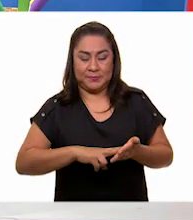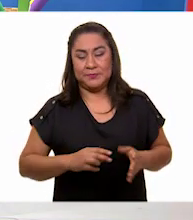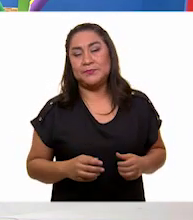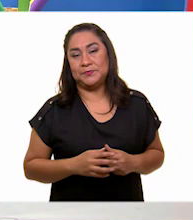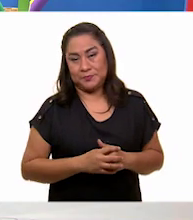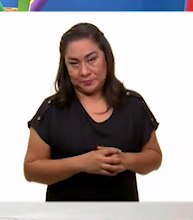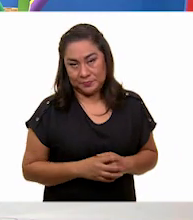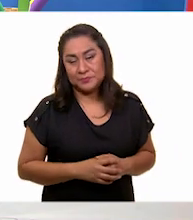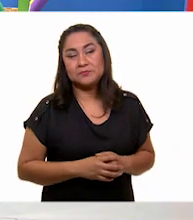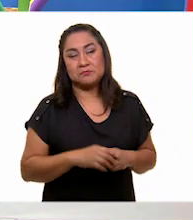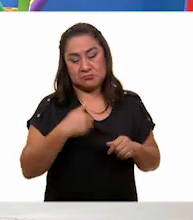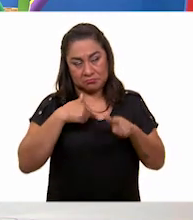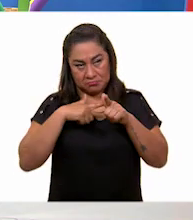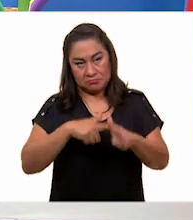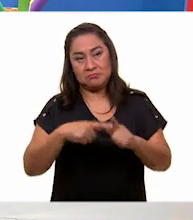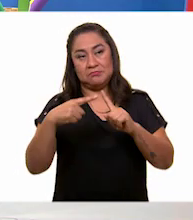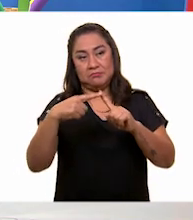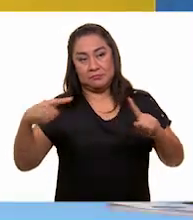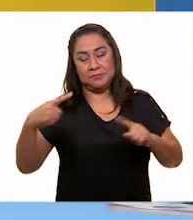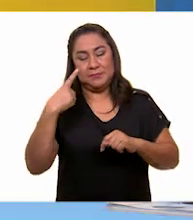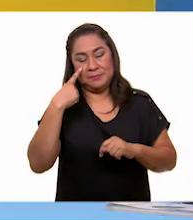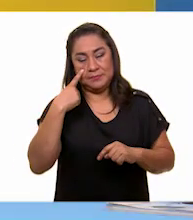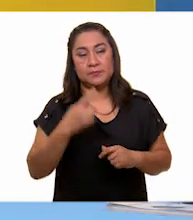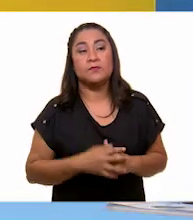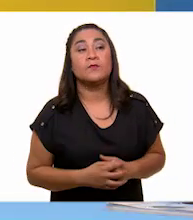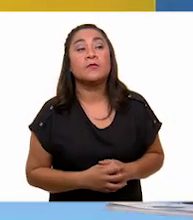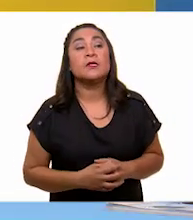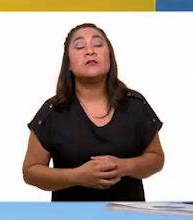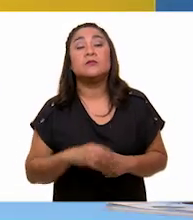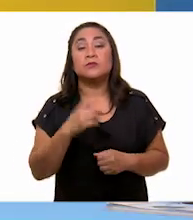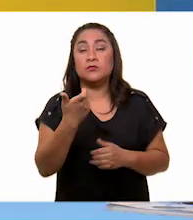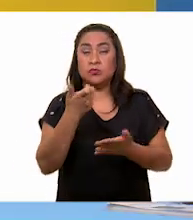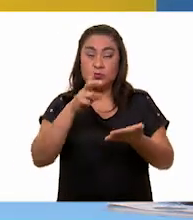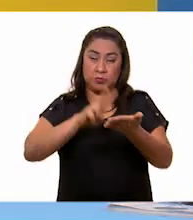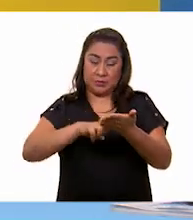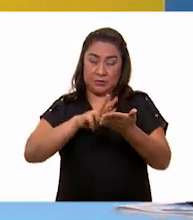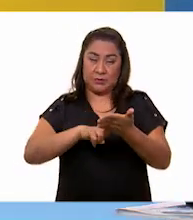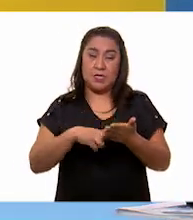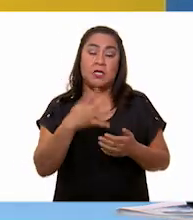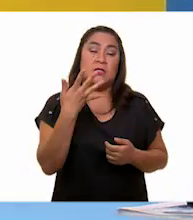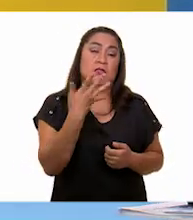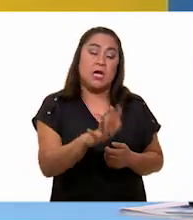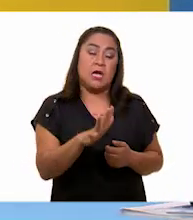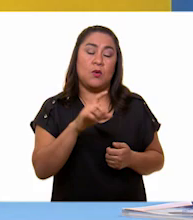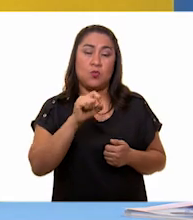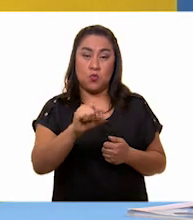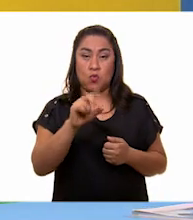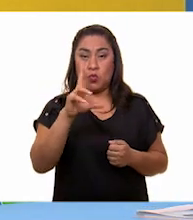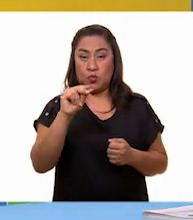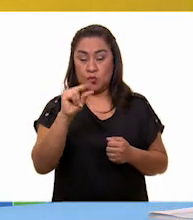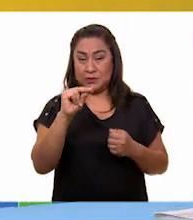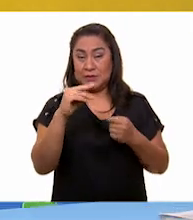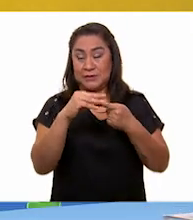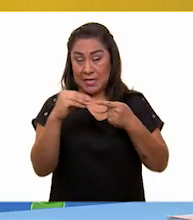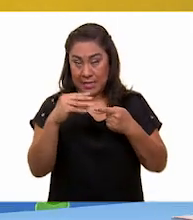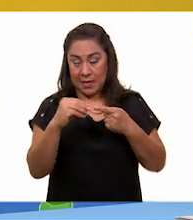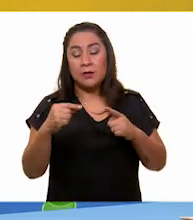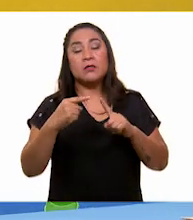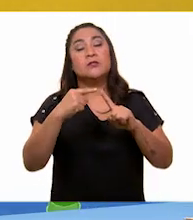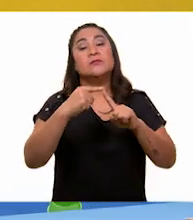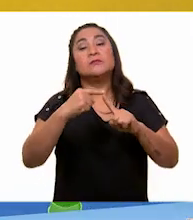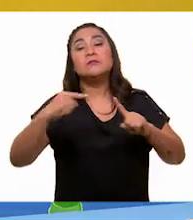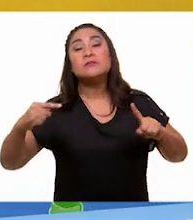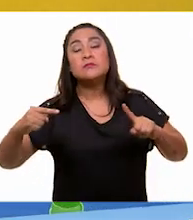haciendo mis divisiones y anotamos. El precio del paquete, que son 10 pesos con 80 centavos, y lo vamos